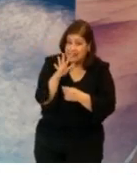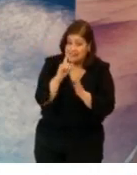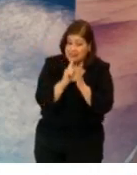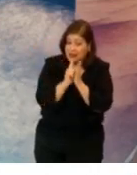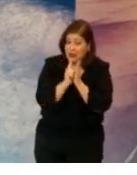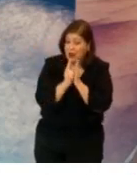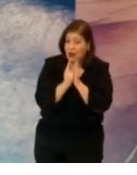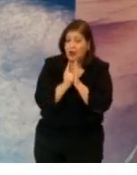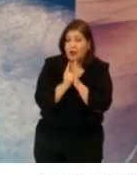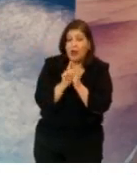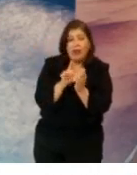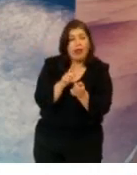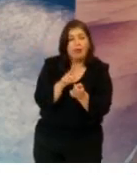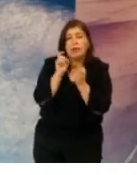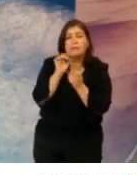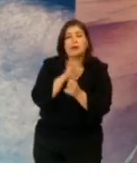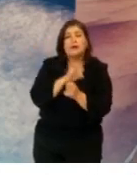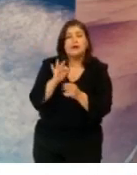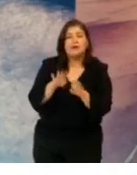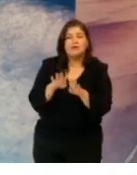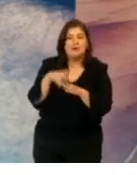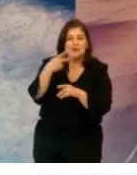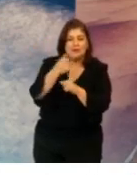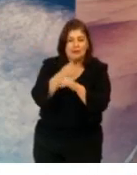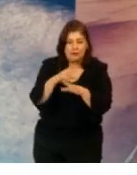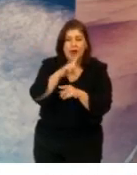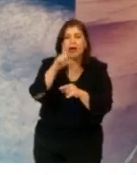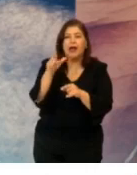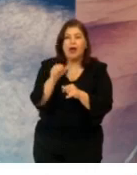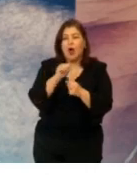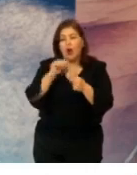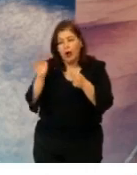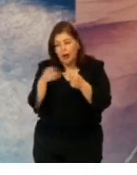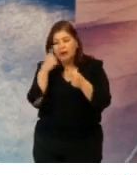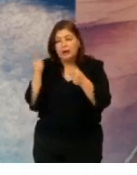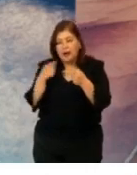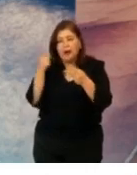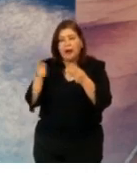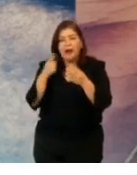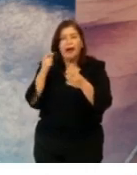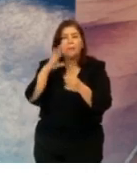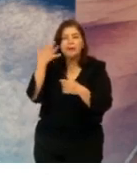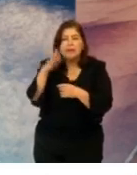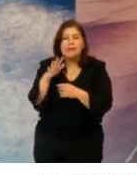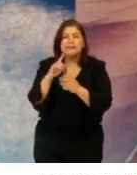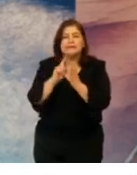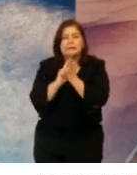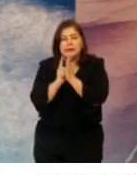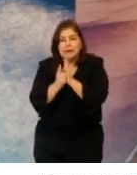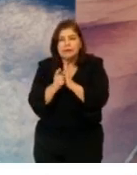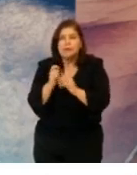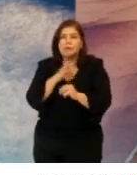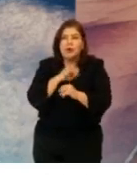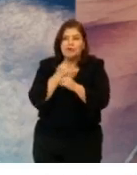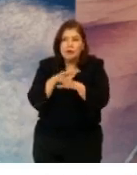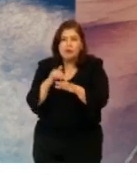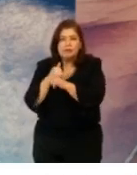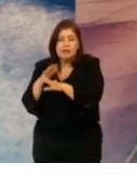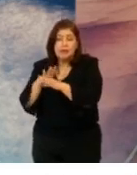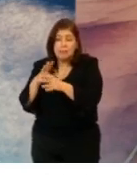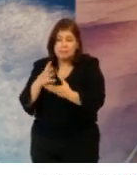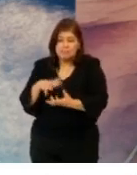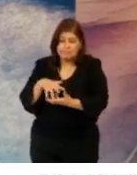su información y que usted pase a otra cosa en los siguientes 10 segundos y que pase a otra en los siguientes 10 segundos. Entonces, ese volumen